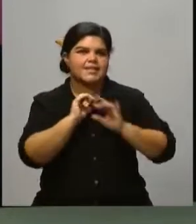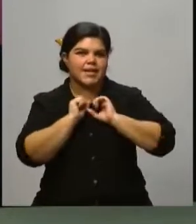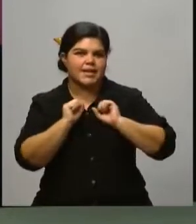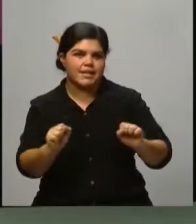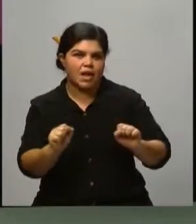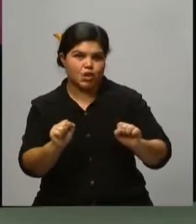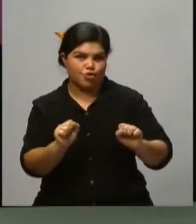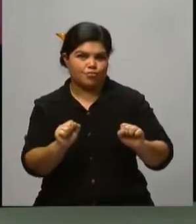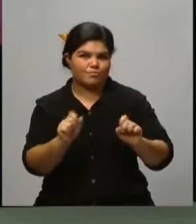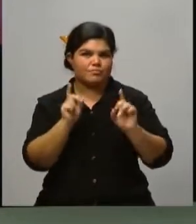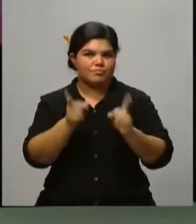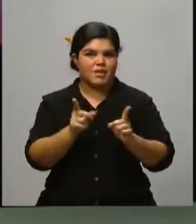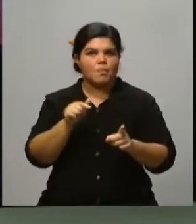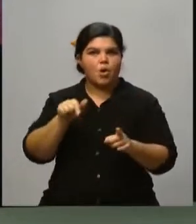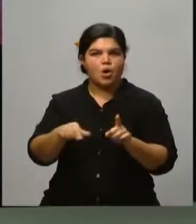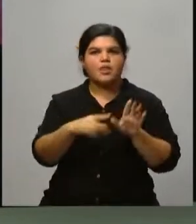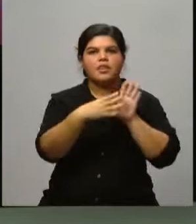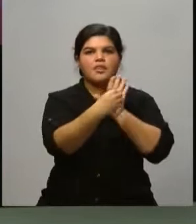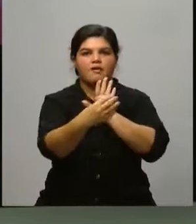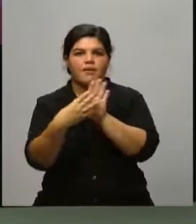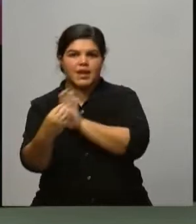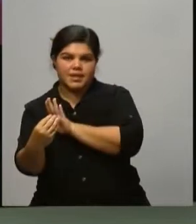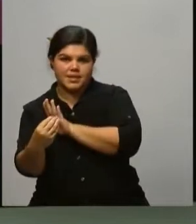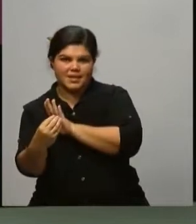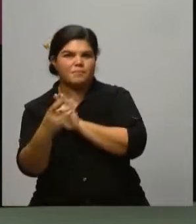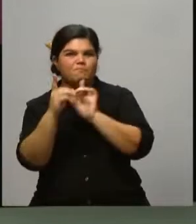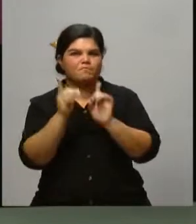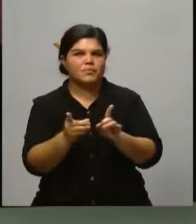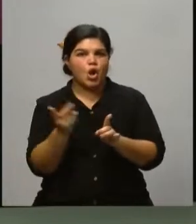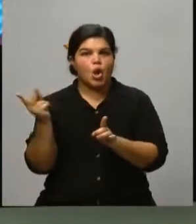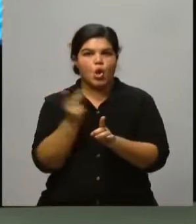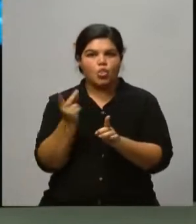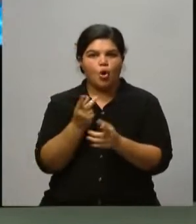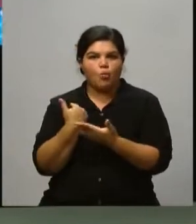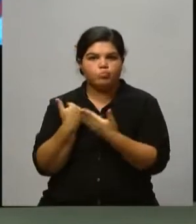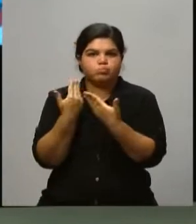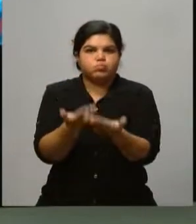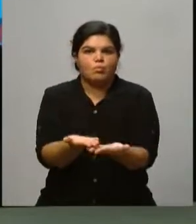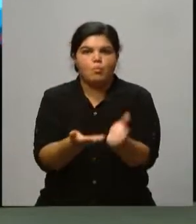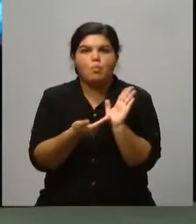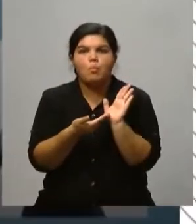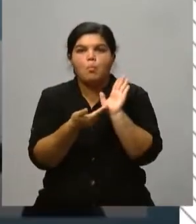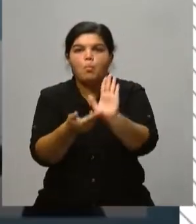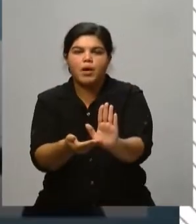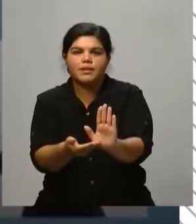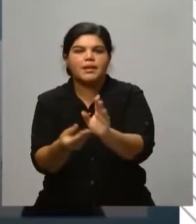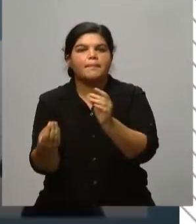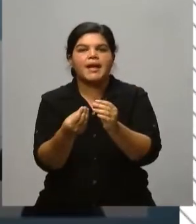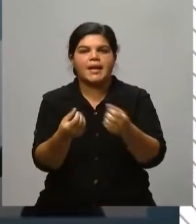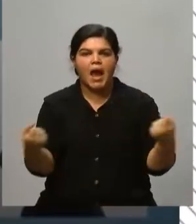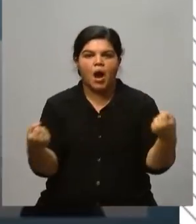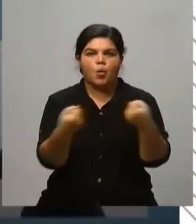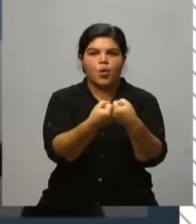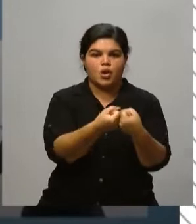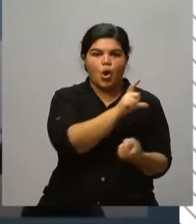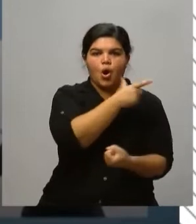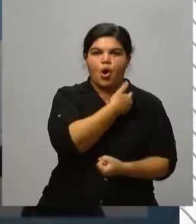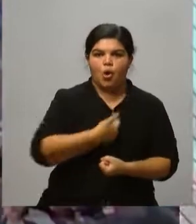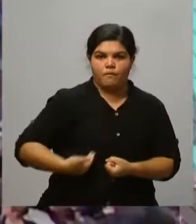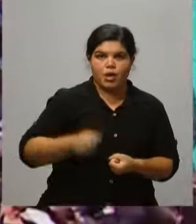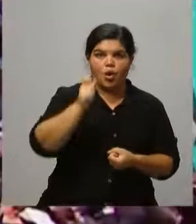acuerdo con el Fondo Monetario Internacional, y hay que decir que en general la población lo ha visto bien, ¿no? A este avance que se ha dado con el